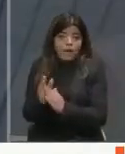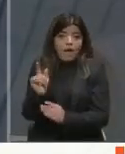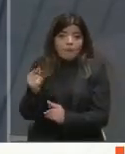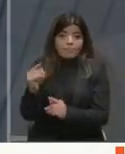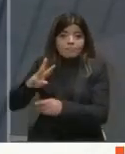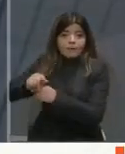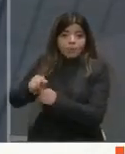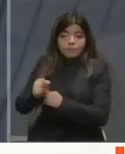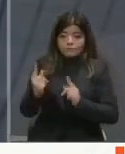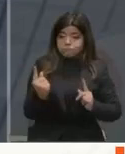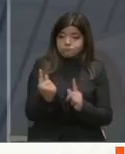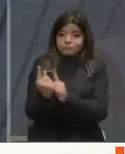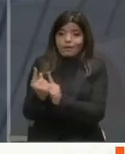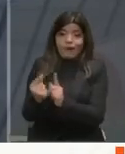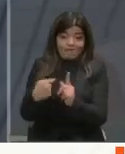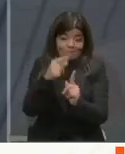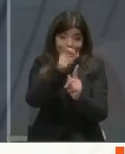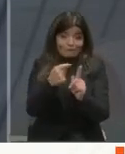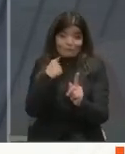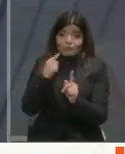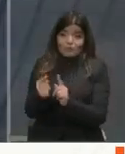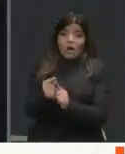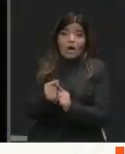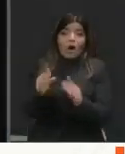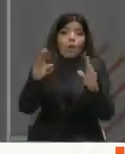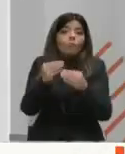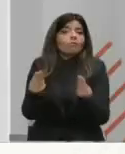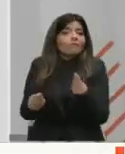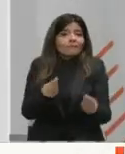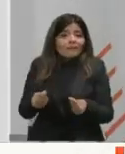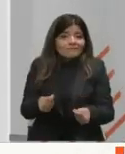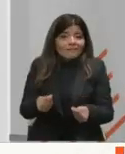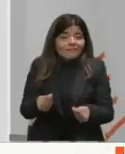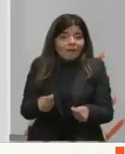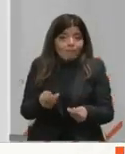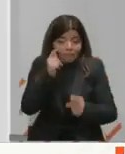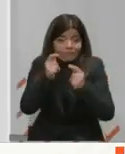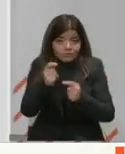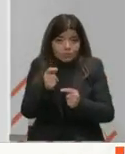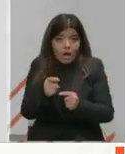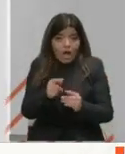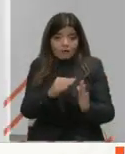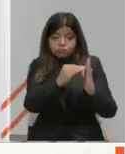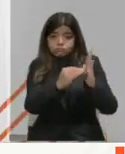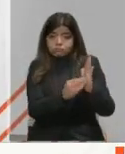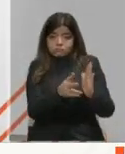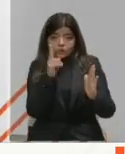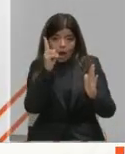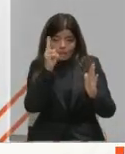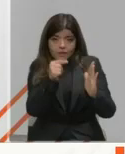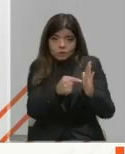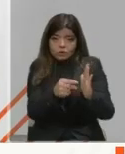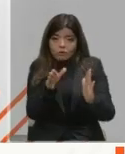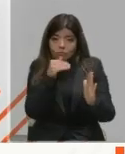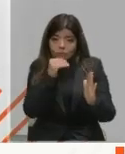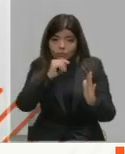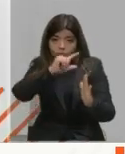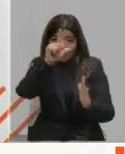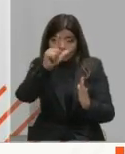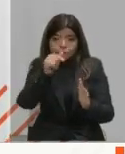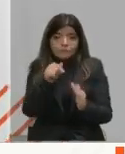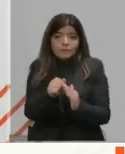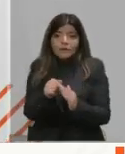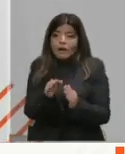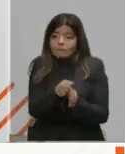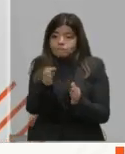Ni imaginarse lo que podría pasar sin luz. Ahí se encuentra el paradero, que se ve que no tiene ningún tipo de luz, y por acá